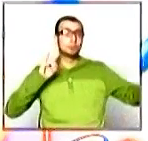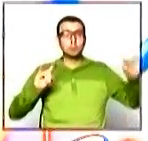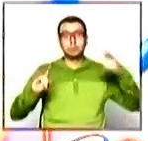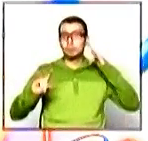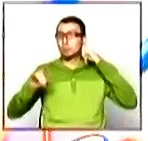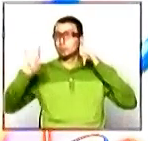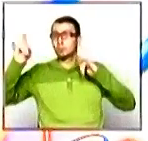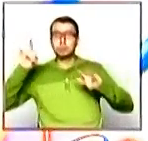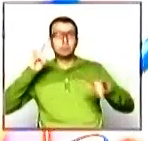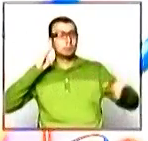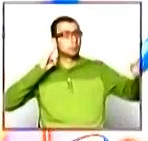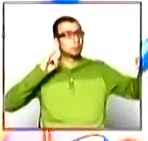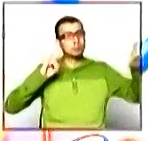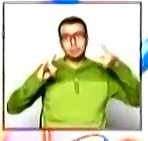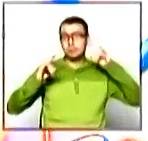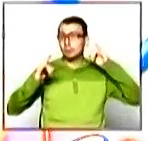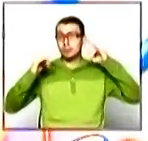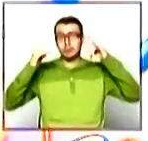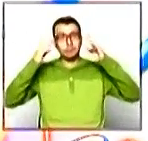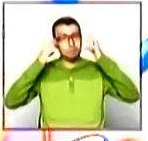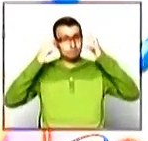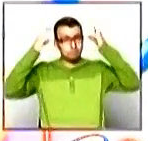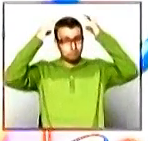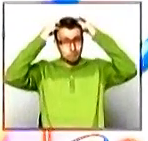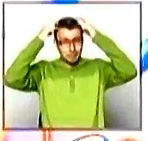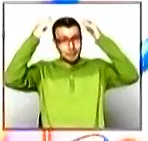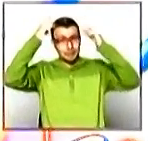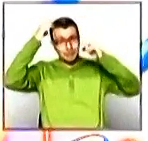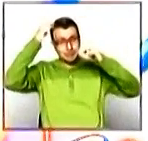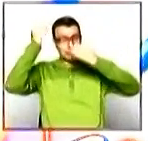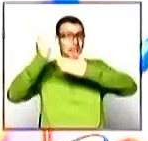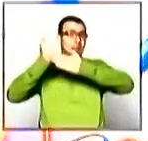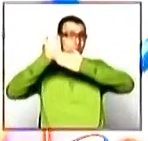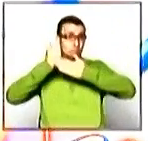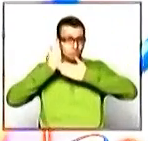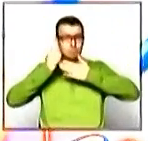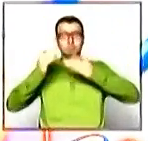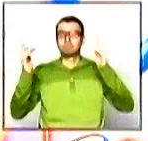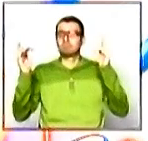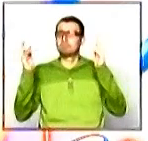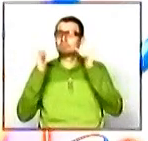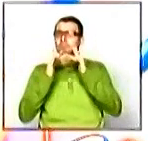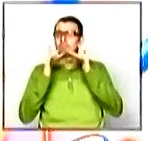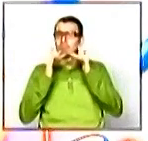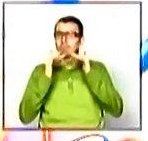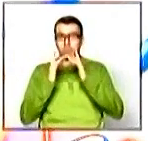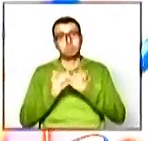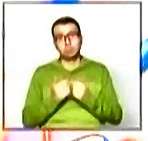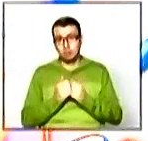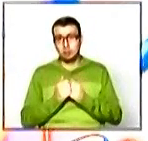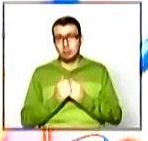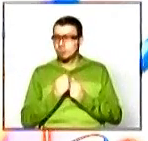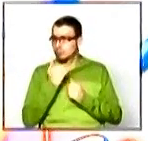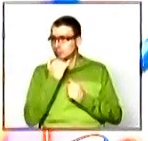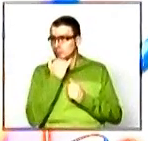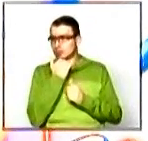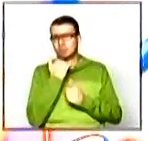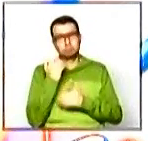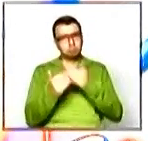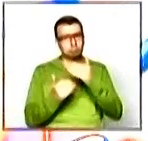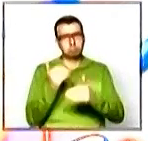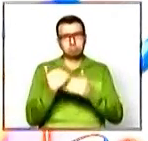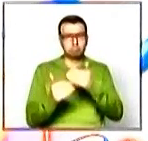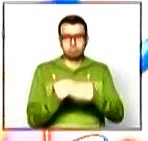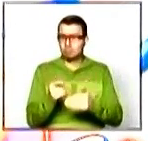a un estado mucho más bajo, y empezamos a trabajar con la terapia de reconexión. ¿Qué es lo que sucede a lo largo de esa terapia? El